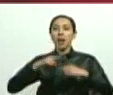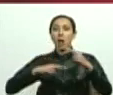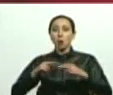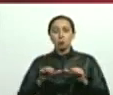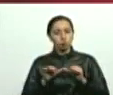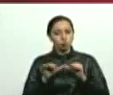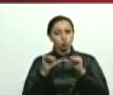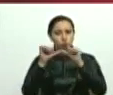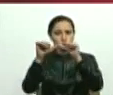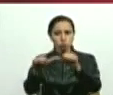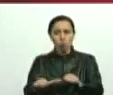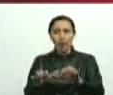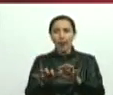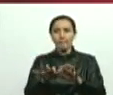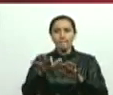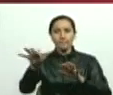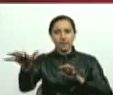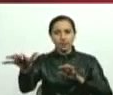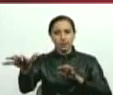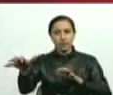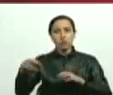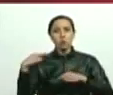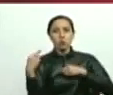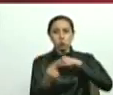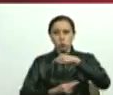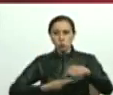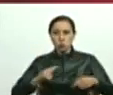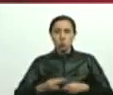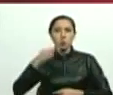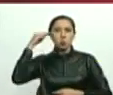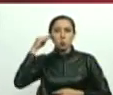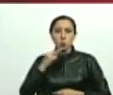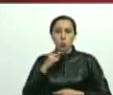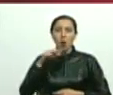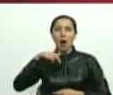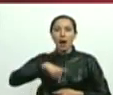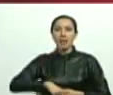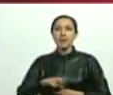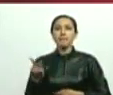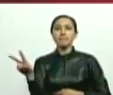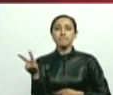mantener mayoría revolucionaria y bolivariana en el país.